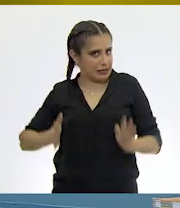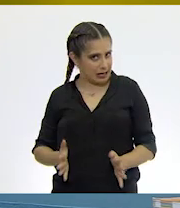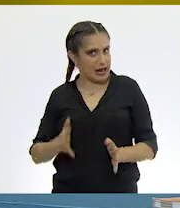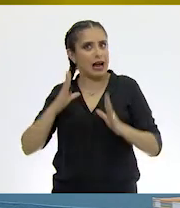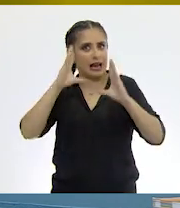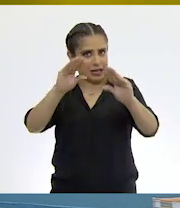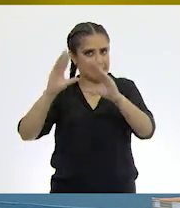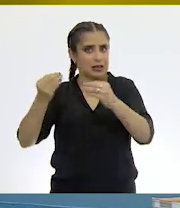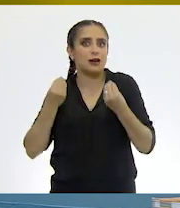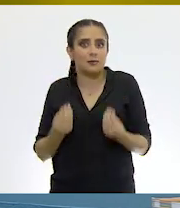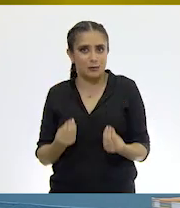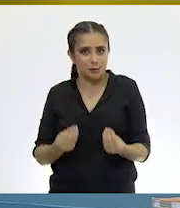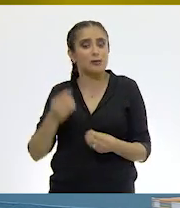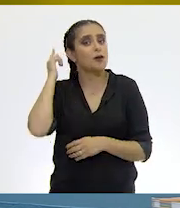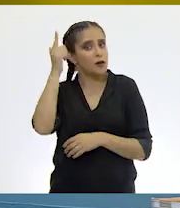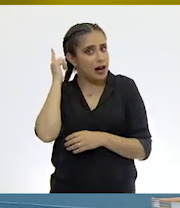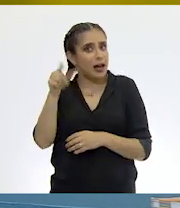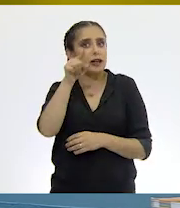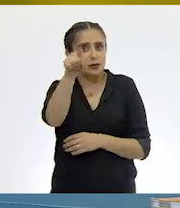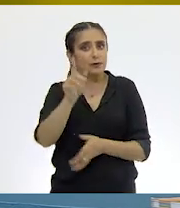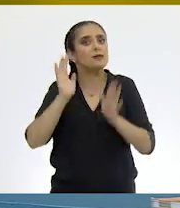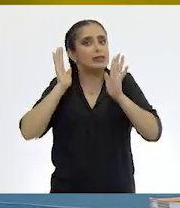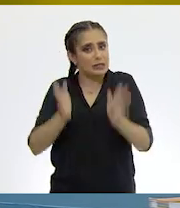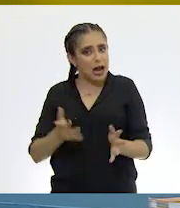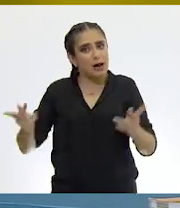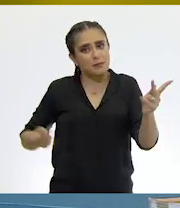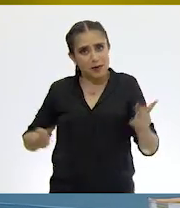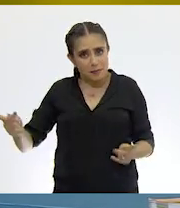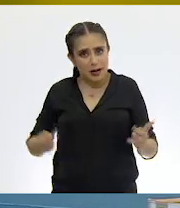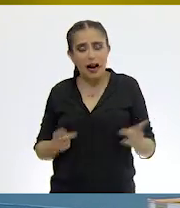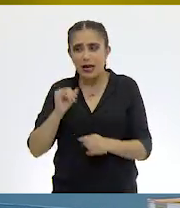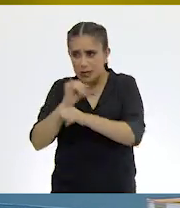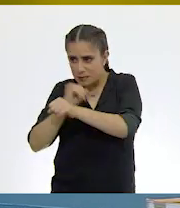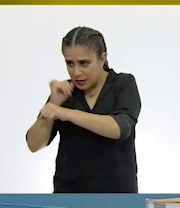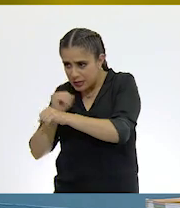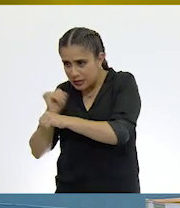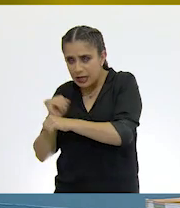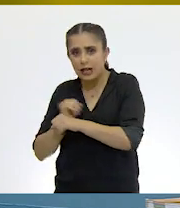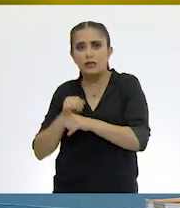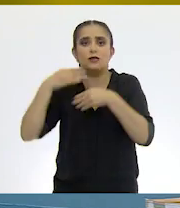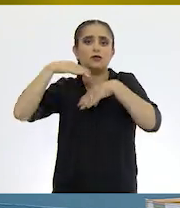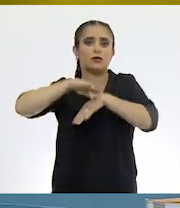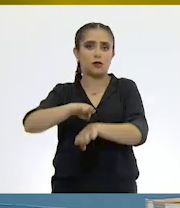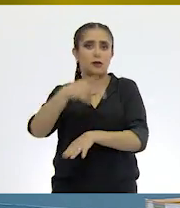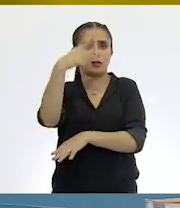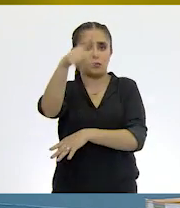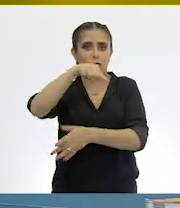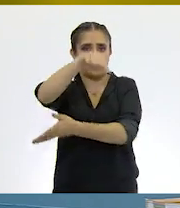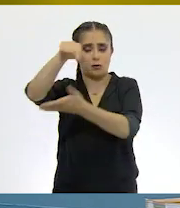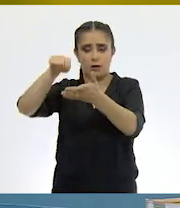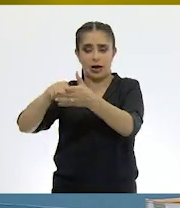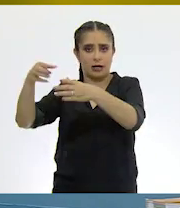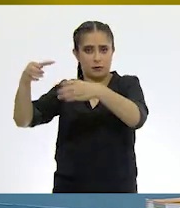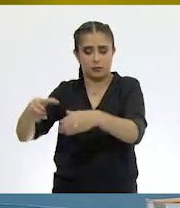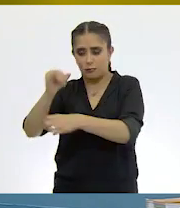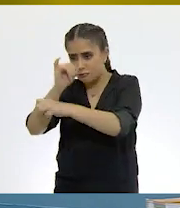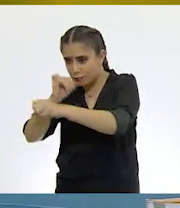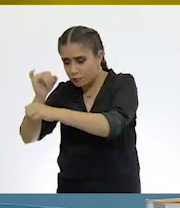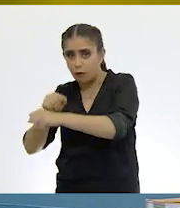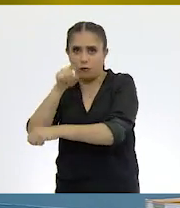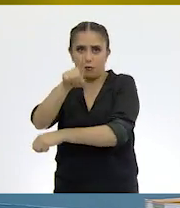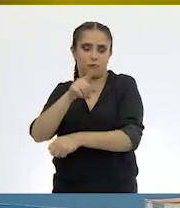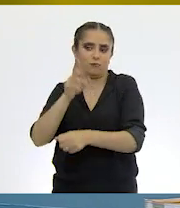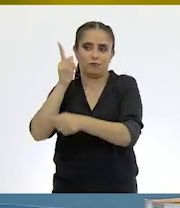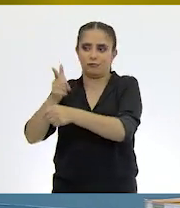ya te hayas animado a hacer esta investigación sobre tu localidad, porque puedes descubrir muchísimas